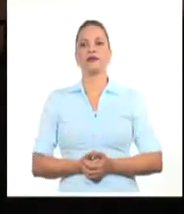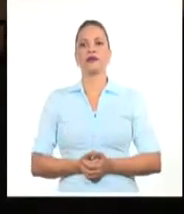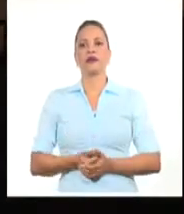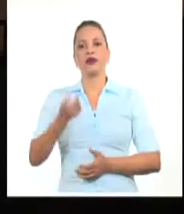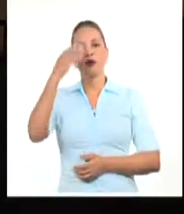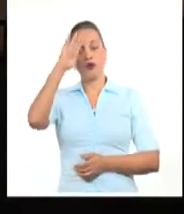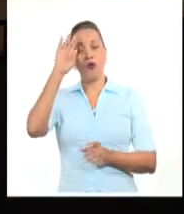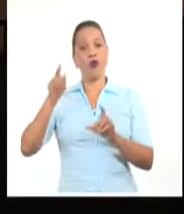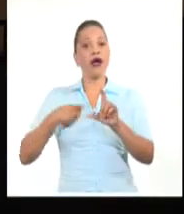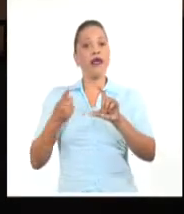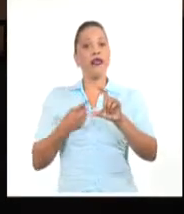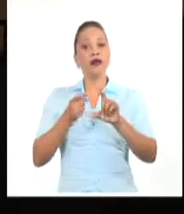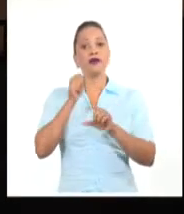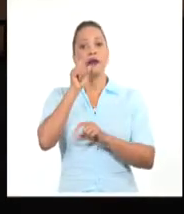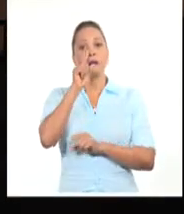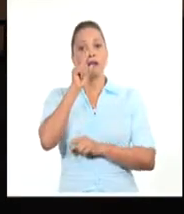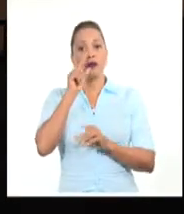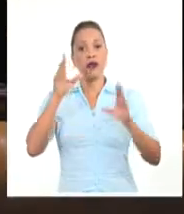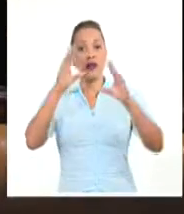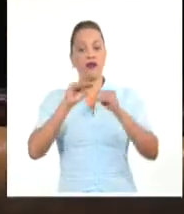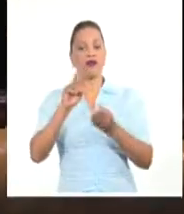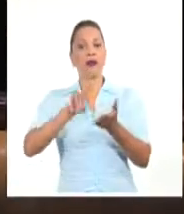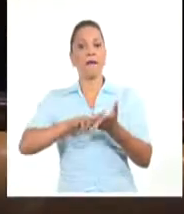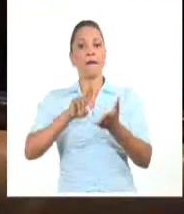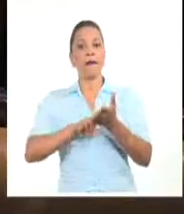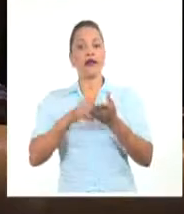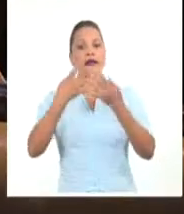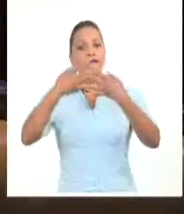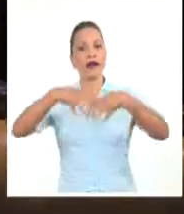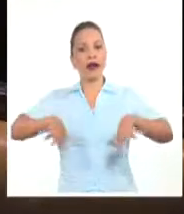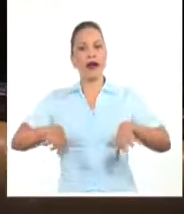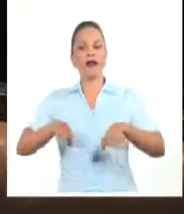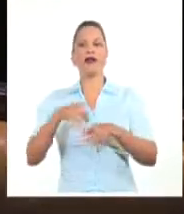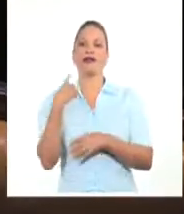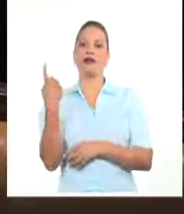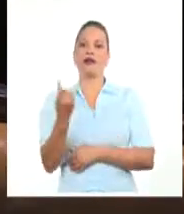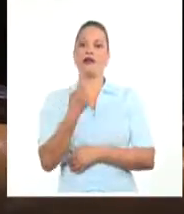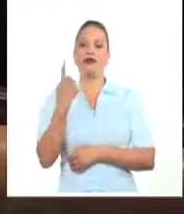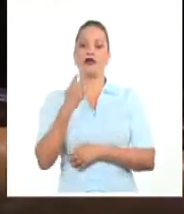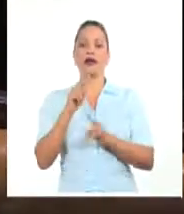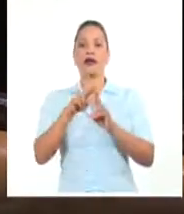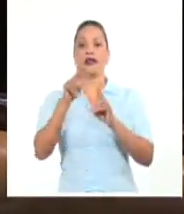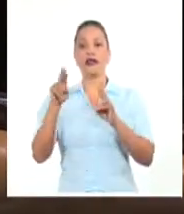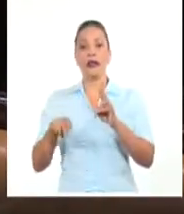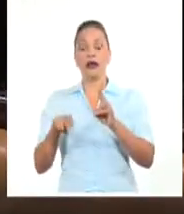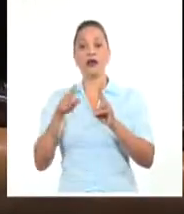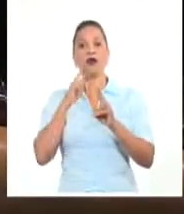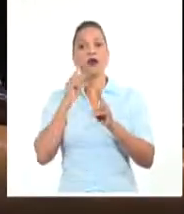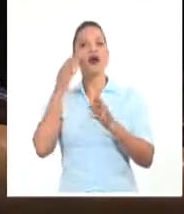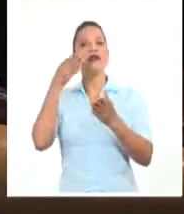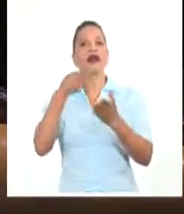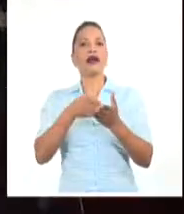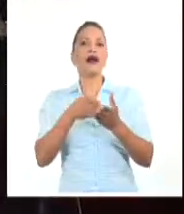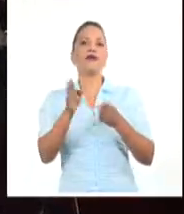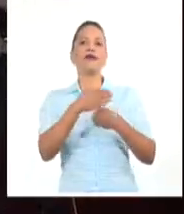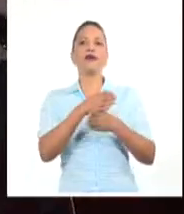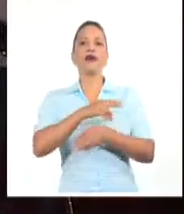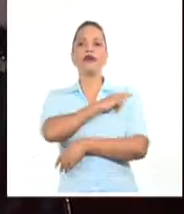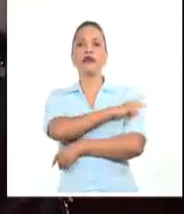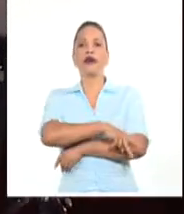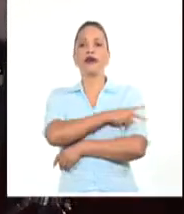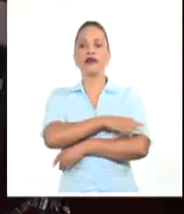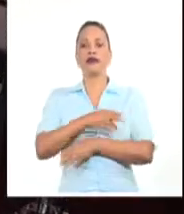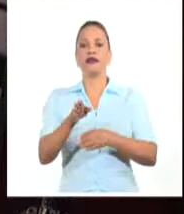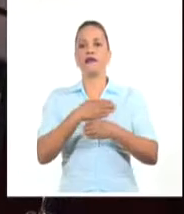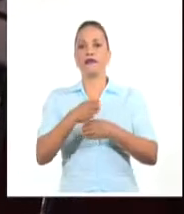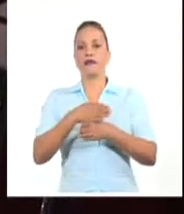Cubadisco terminó la noche de este martes con su gala internacional. Al escenario del Teatro América llegaron artistas de Bélgica, Alemania, España